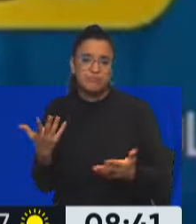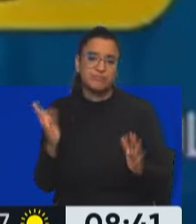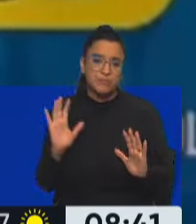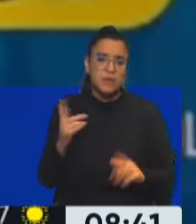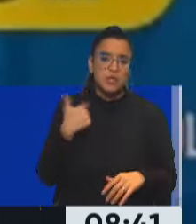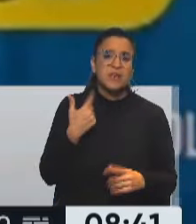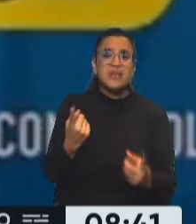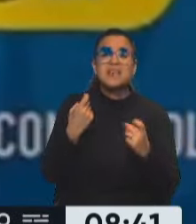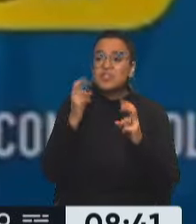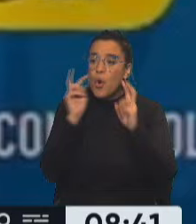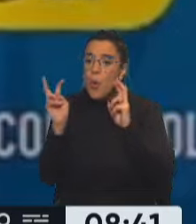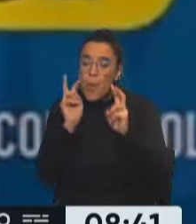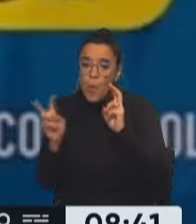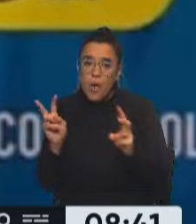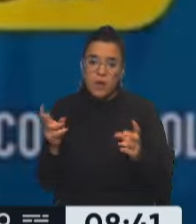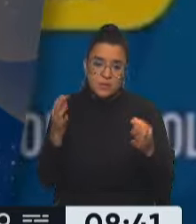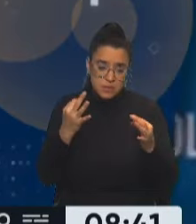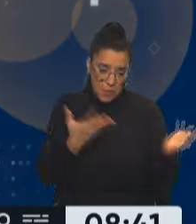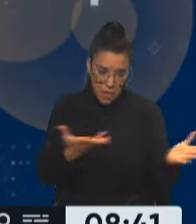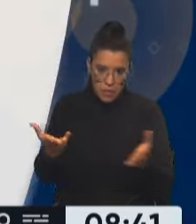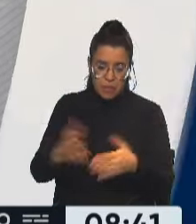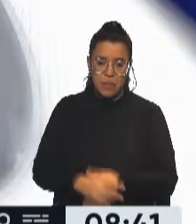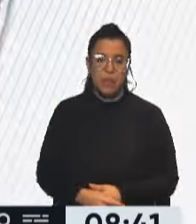los necesito ver y lo merecen.